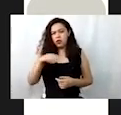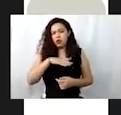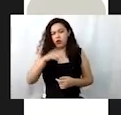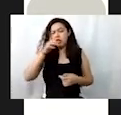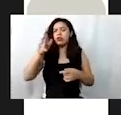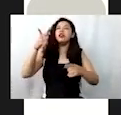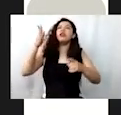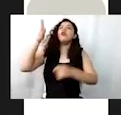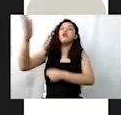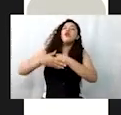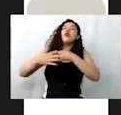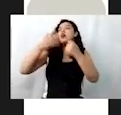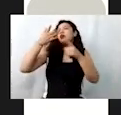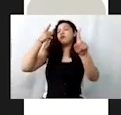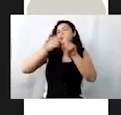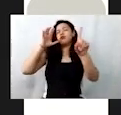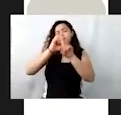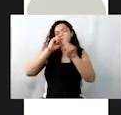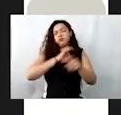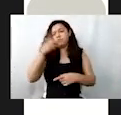esos objetivos. Gracias, Severín, por acompañarnos.